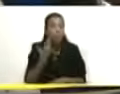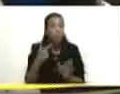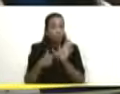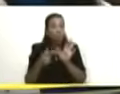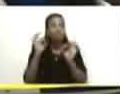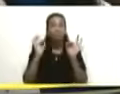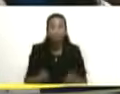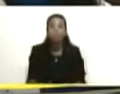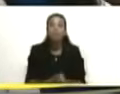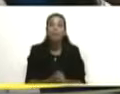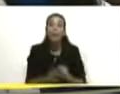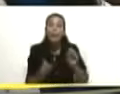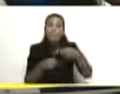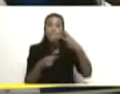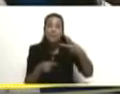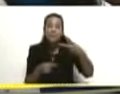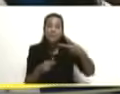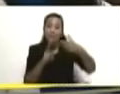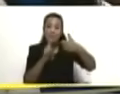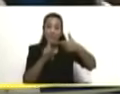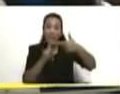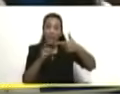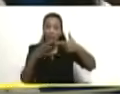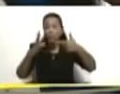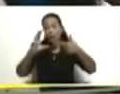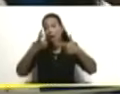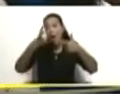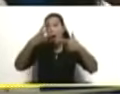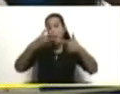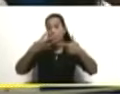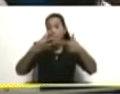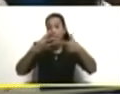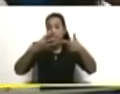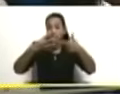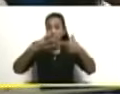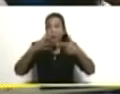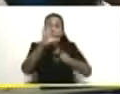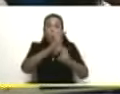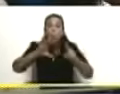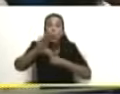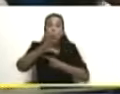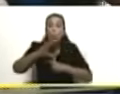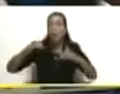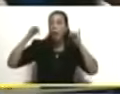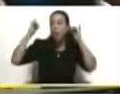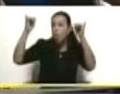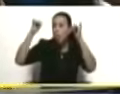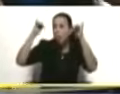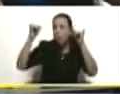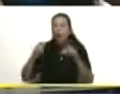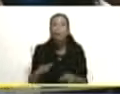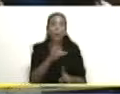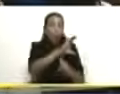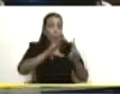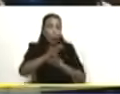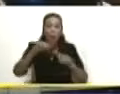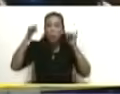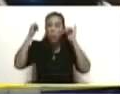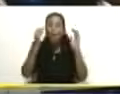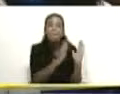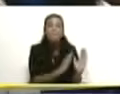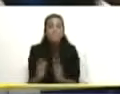importante. Vértice 3, cultura, recreación y rumba. Y rumba.